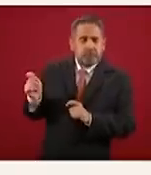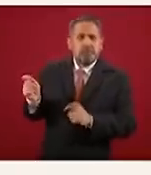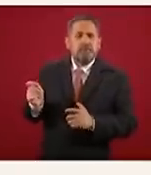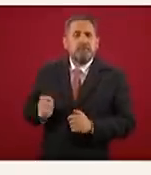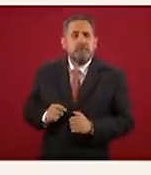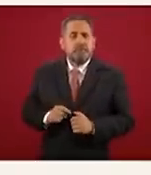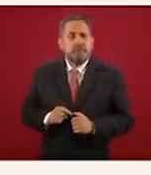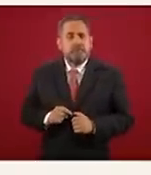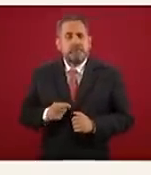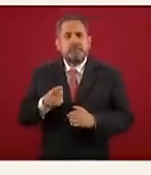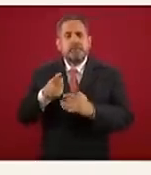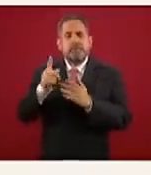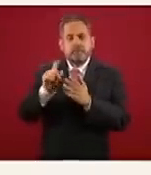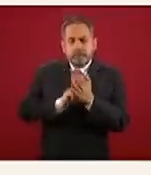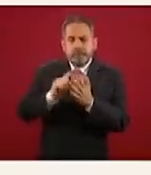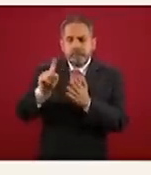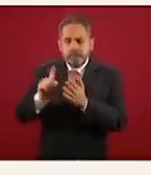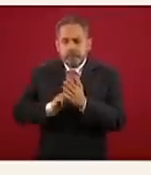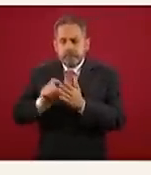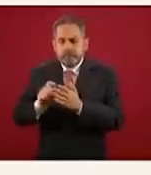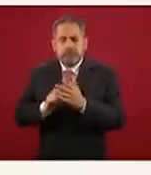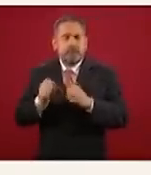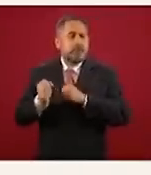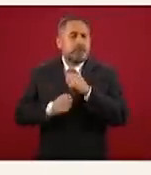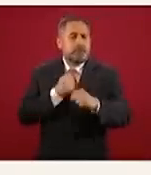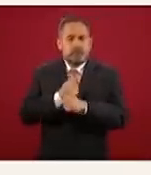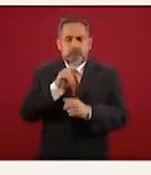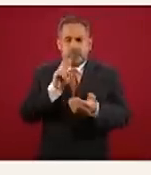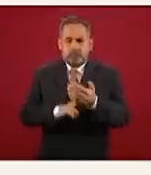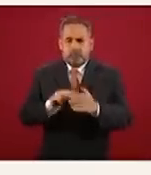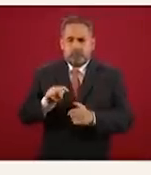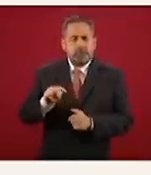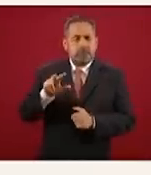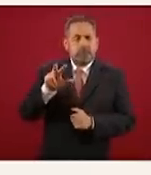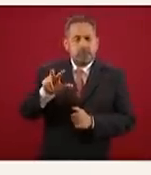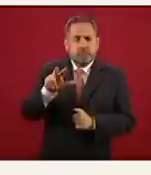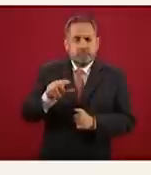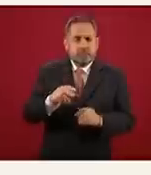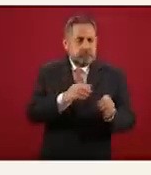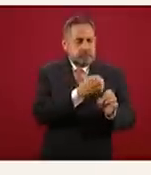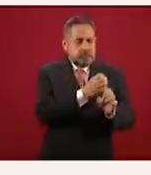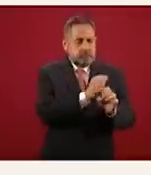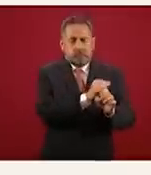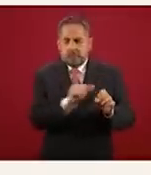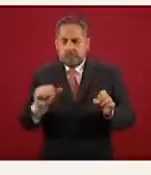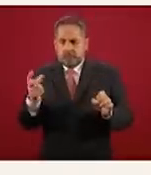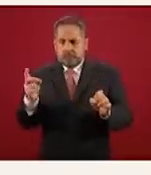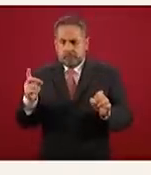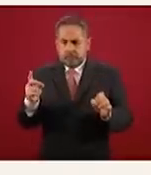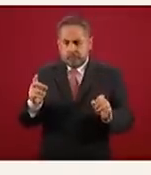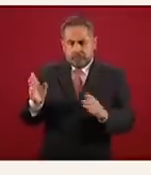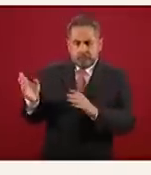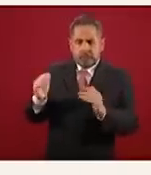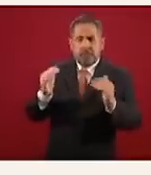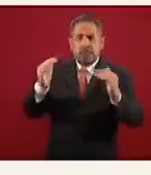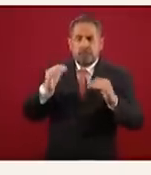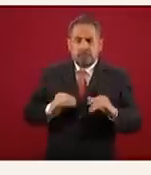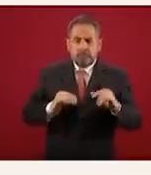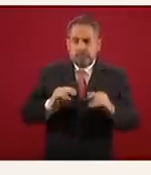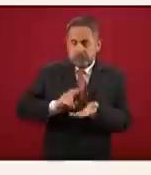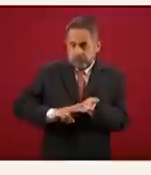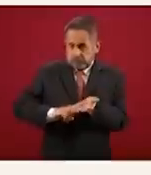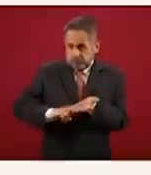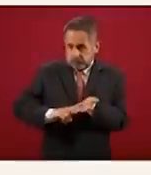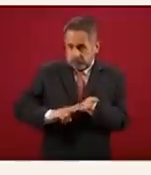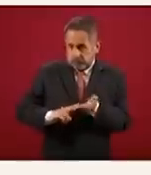son los meses del año 2018, enero a diciembre, y las barras verdes corresponden a